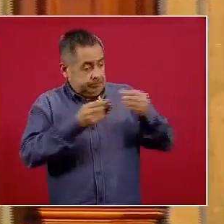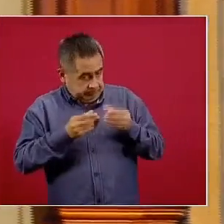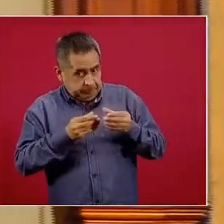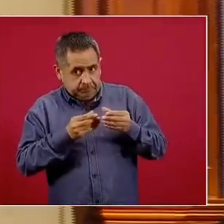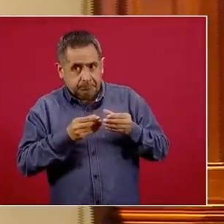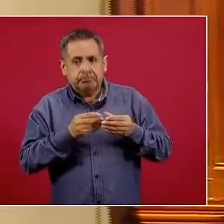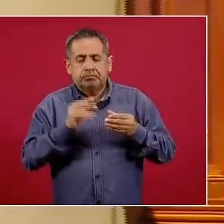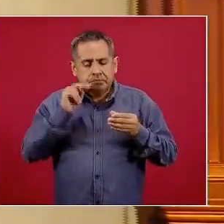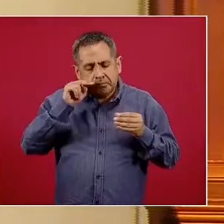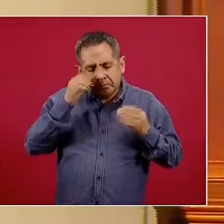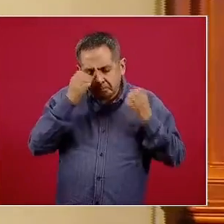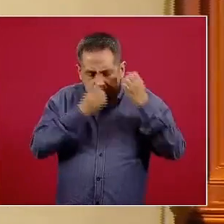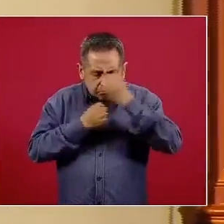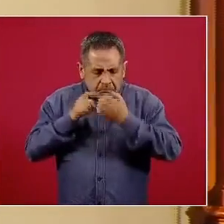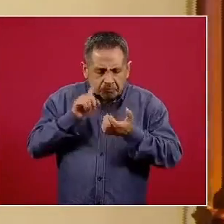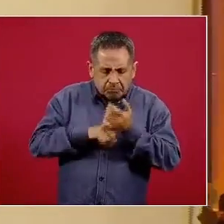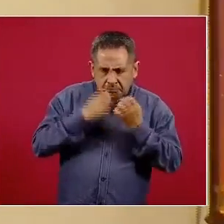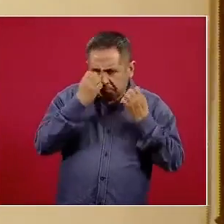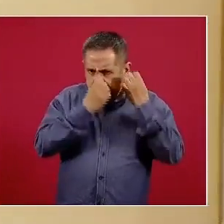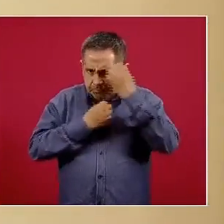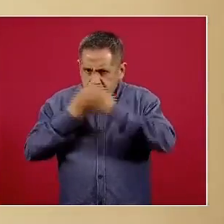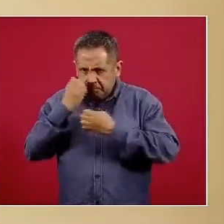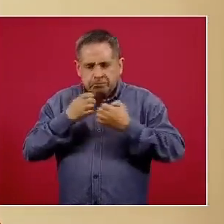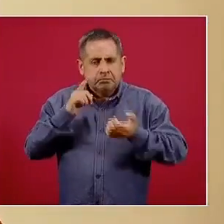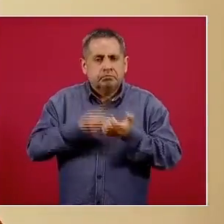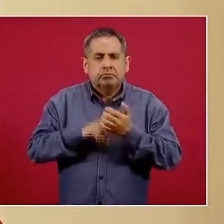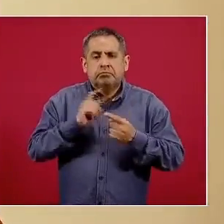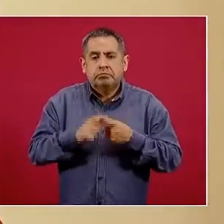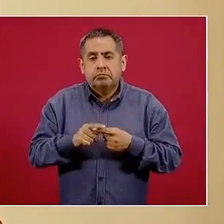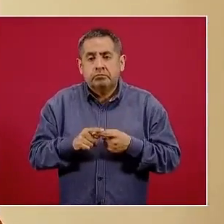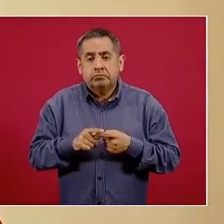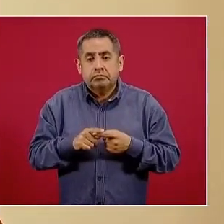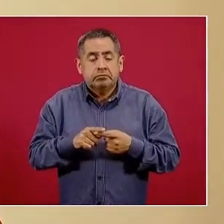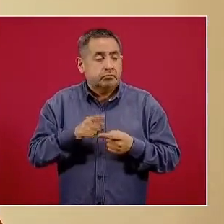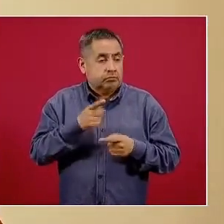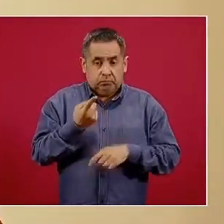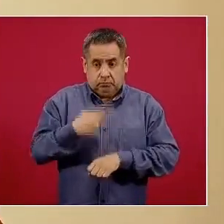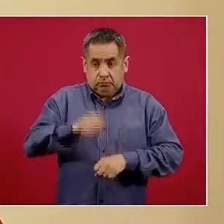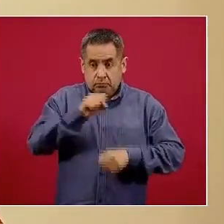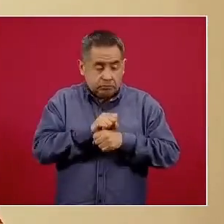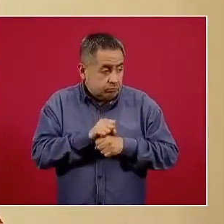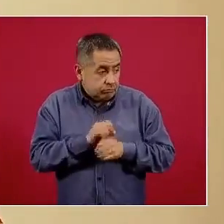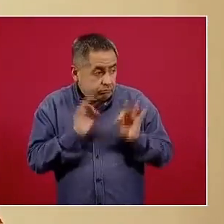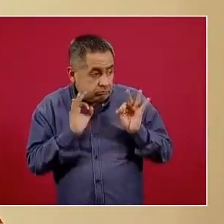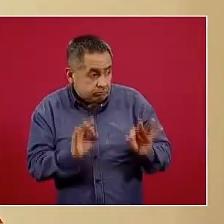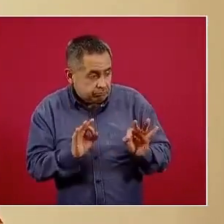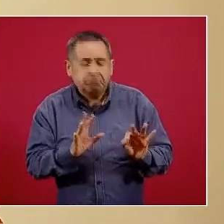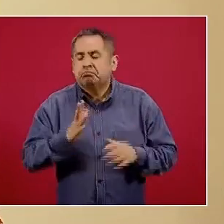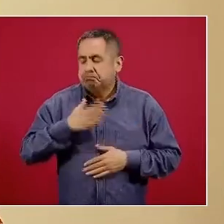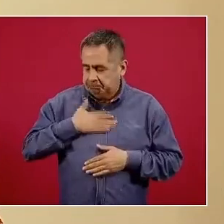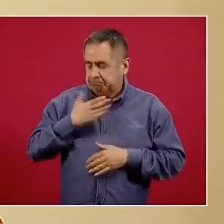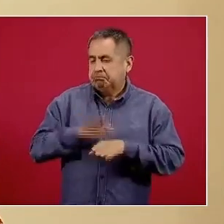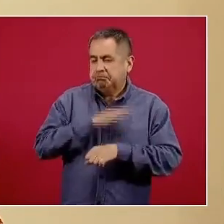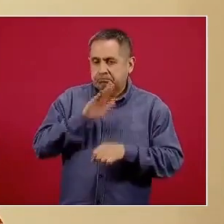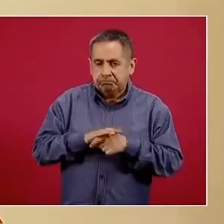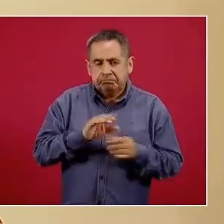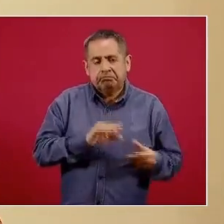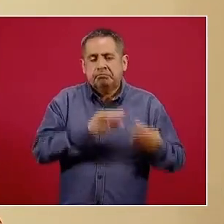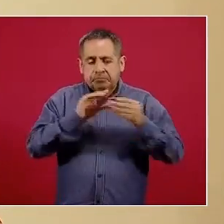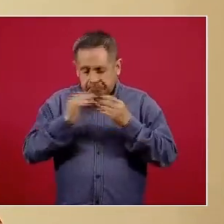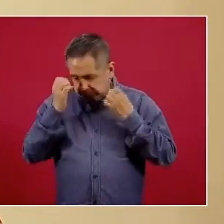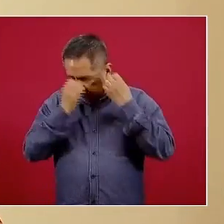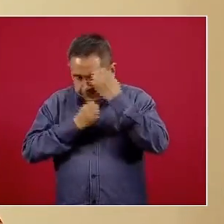revisa las características de la misma, ¿no? Si llegó dentro de esa semana y por lo tanto no excedió el tiempo, entonces hace una